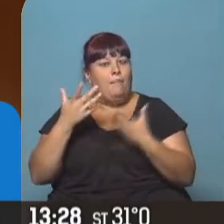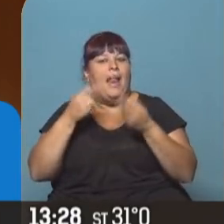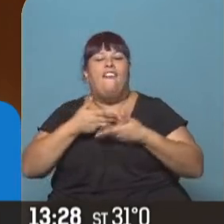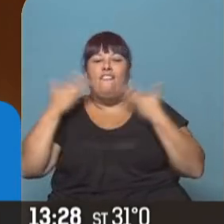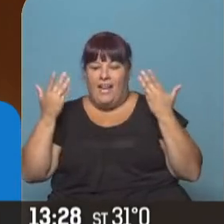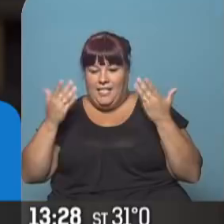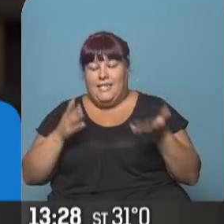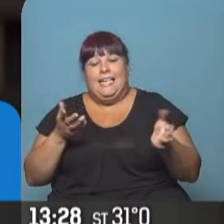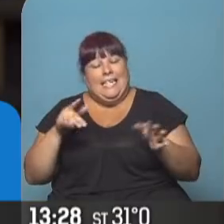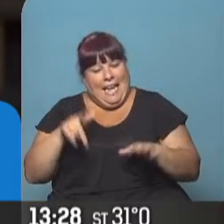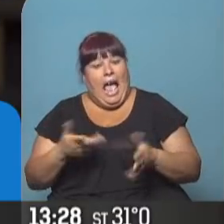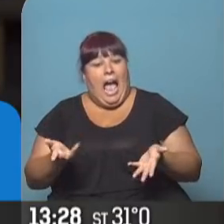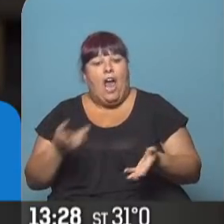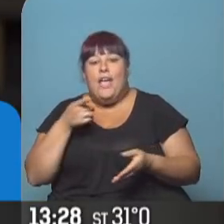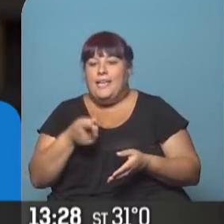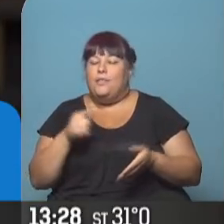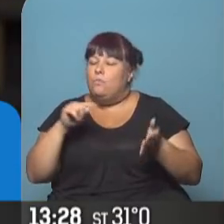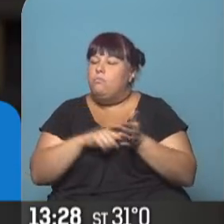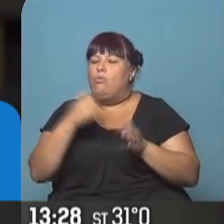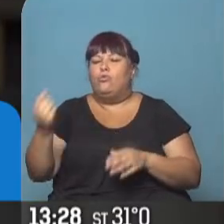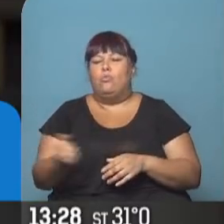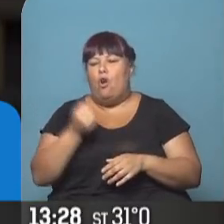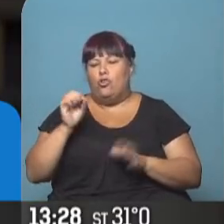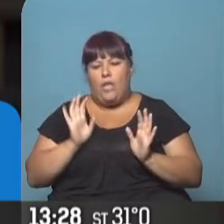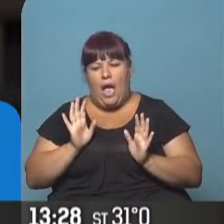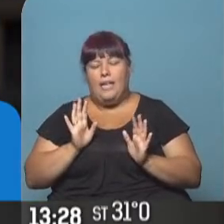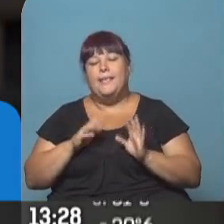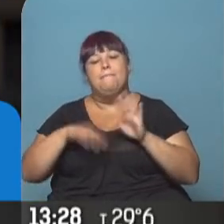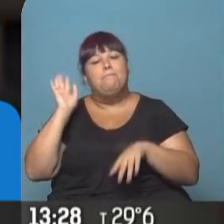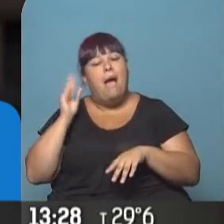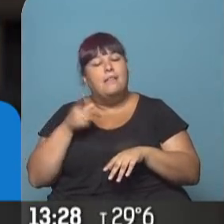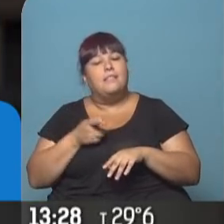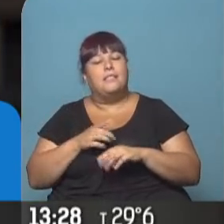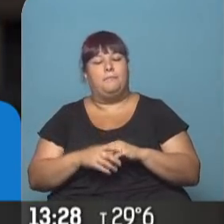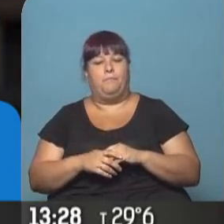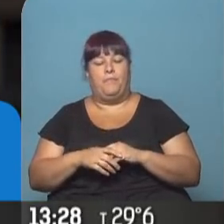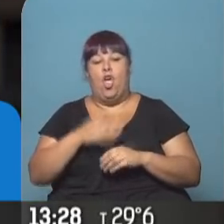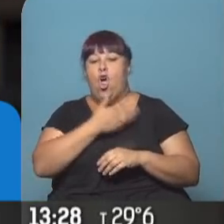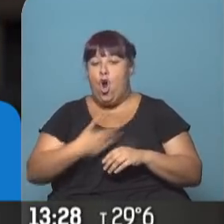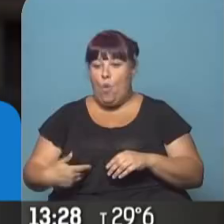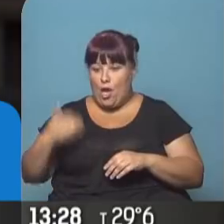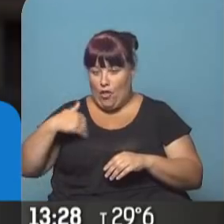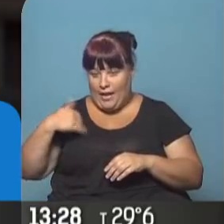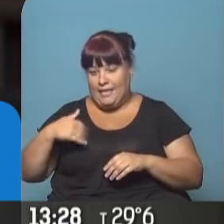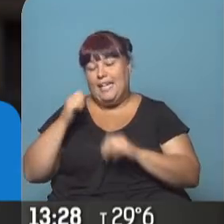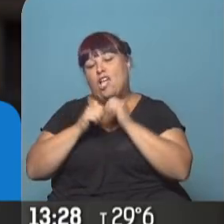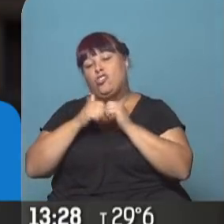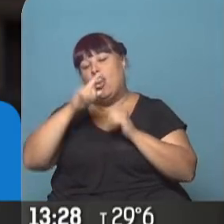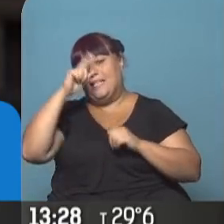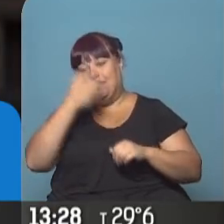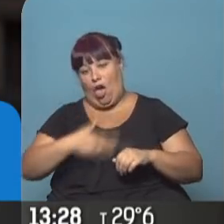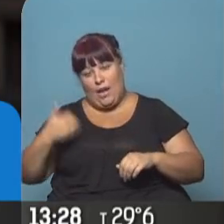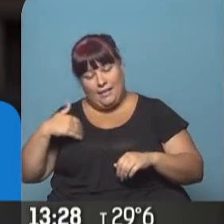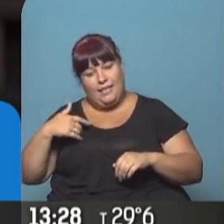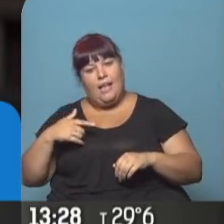felicidad? Es que esto, claro, es uno de los puntos fundamentales, porque por lo general en los gobiernos argentinos o en la historia del Estado argentino